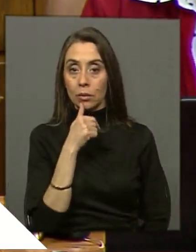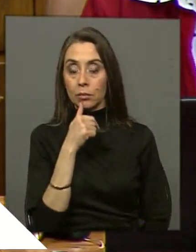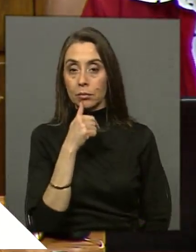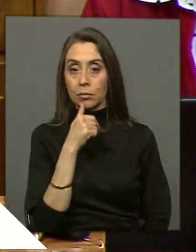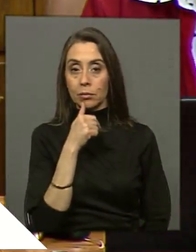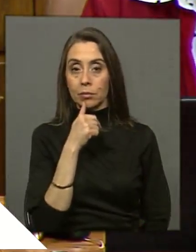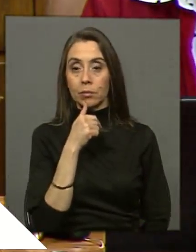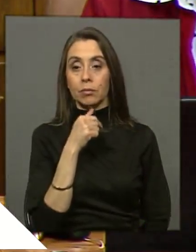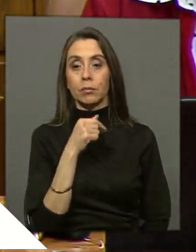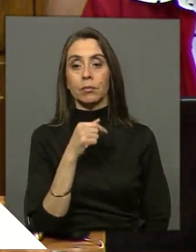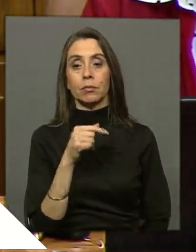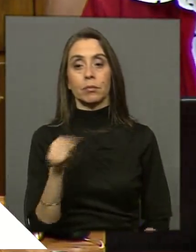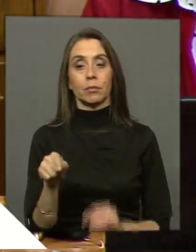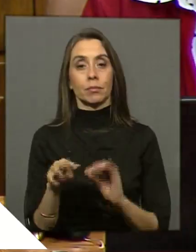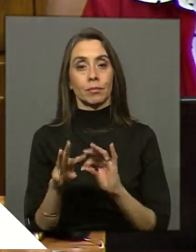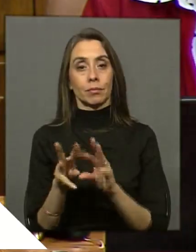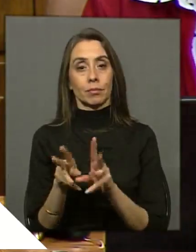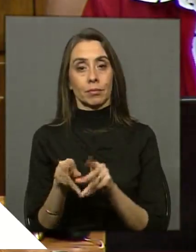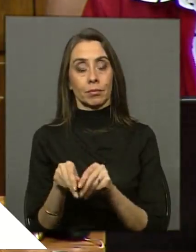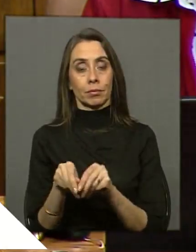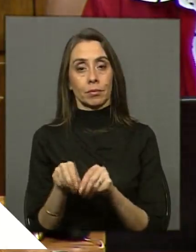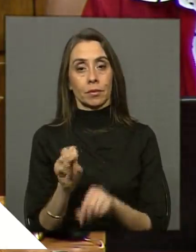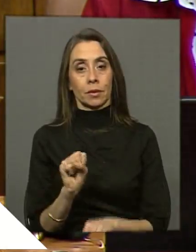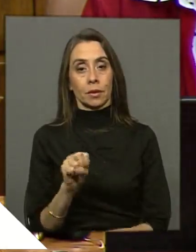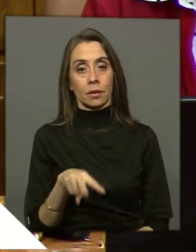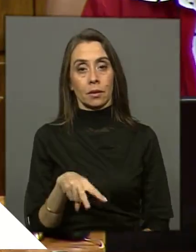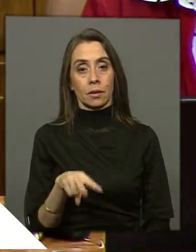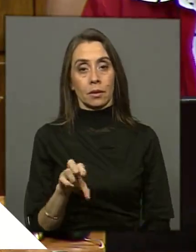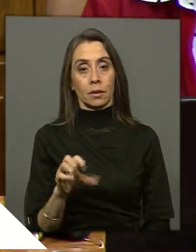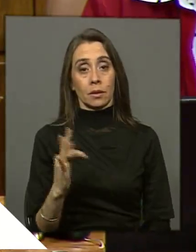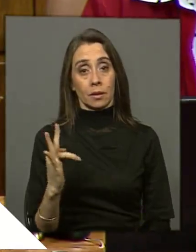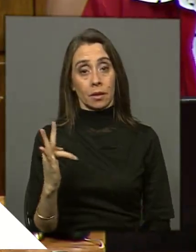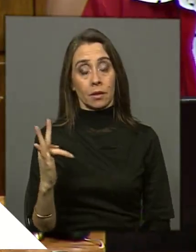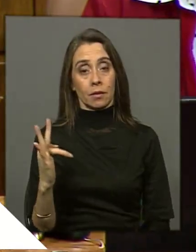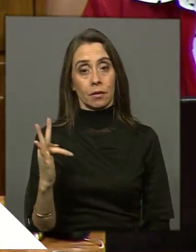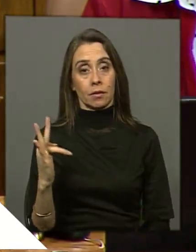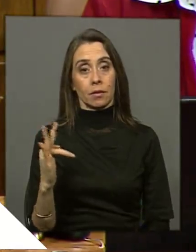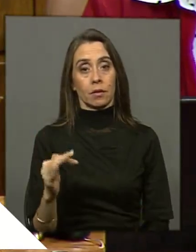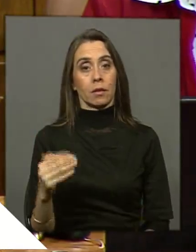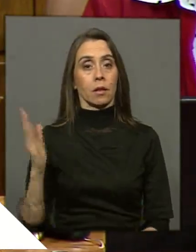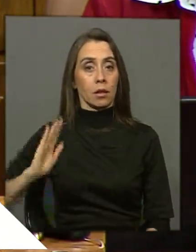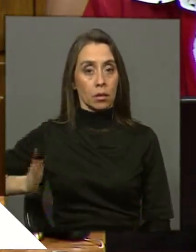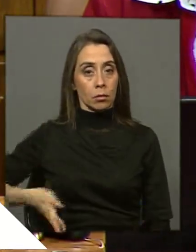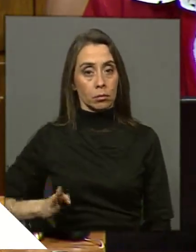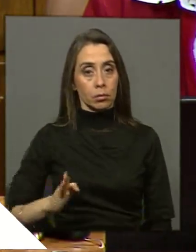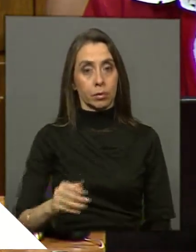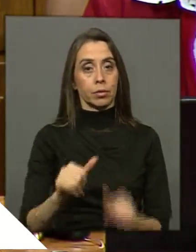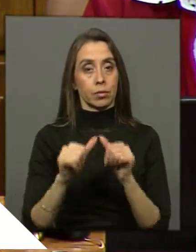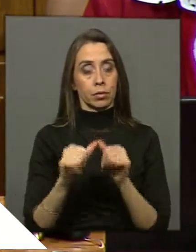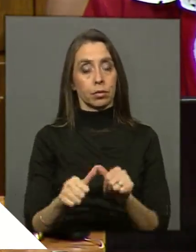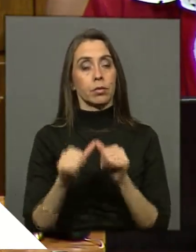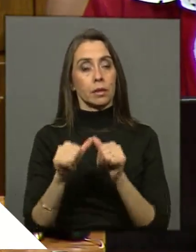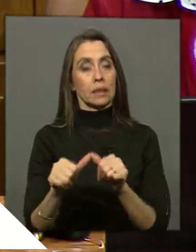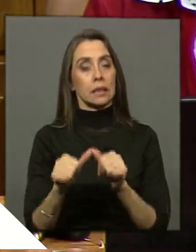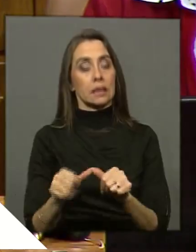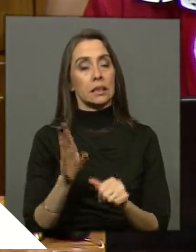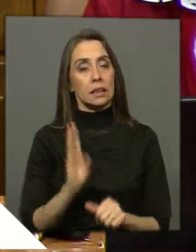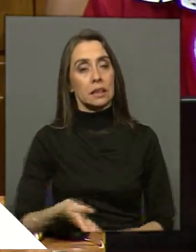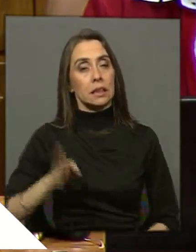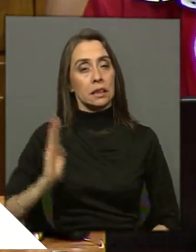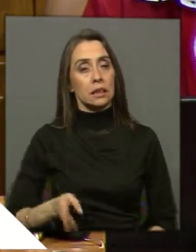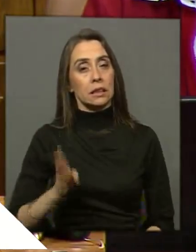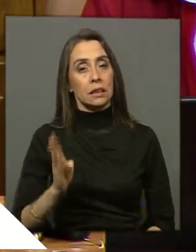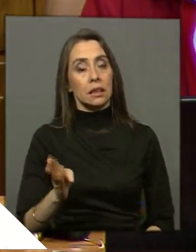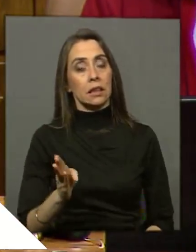que esta organización persiste, insiste, y permanentemente está